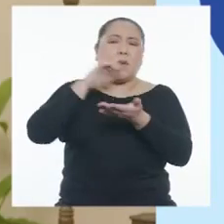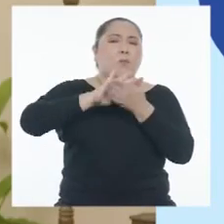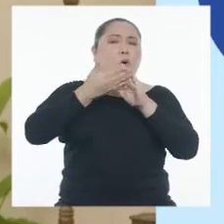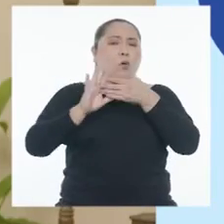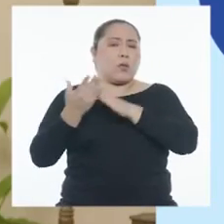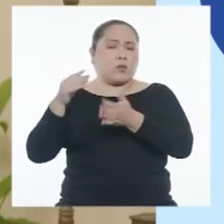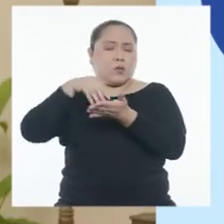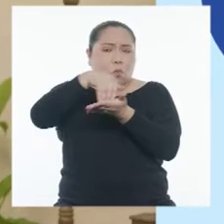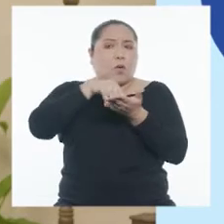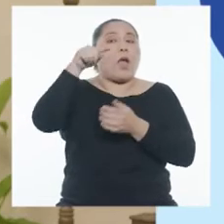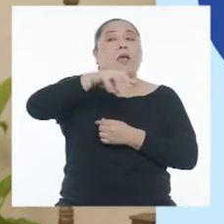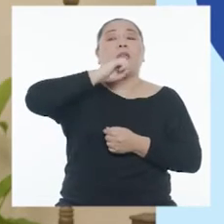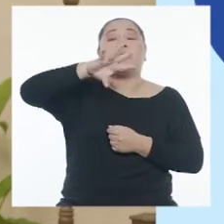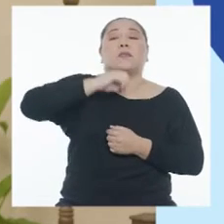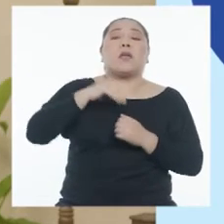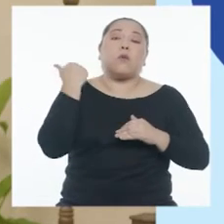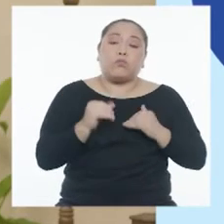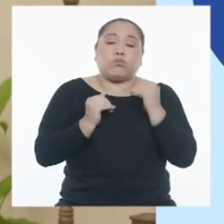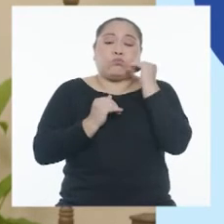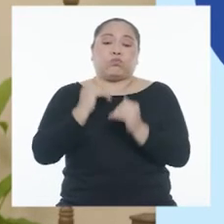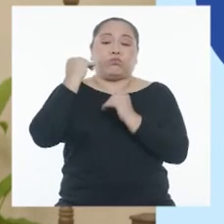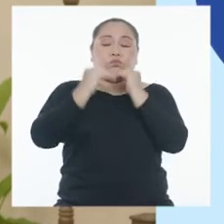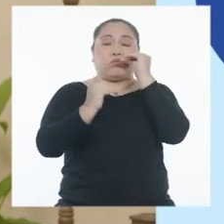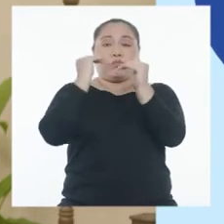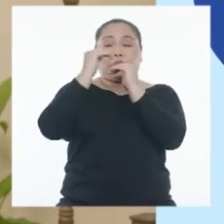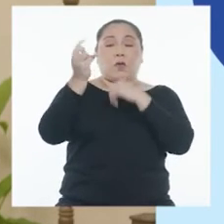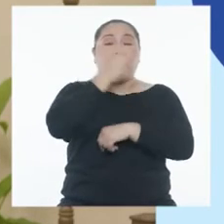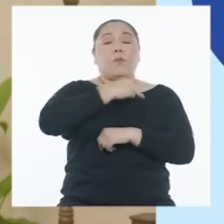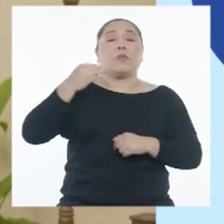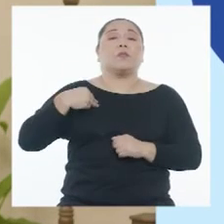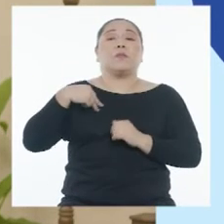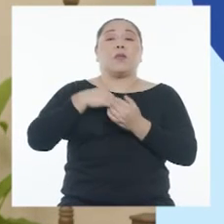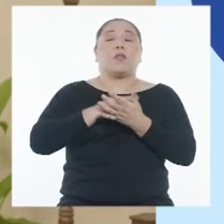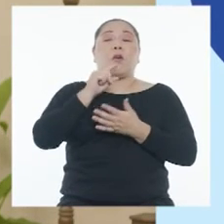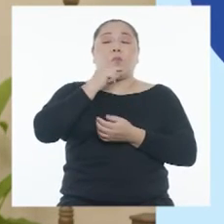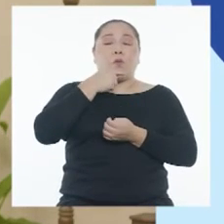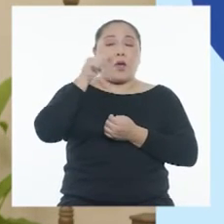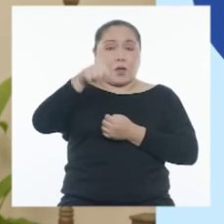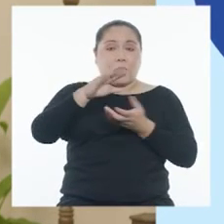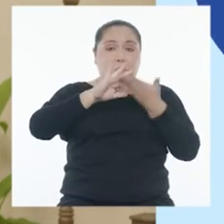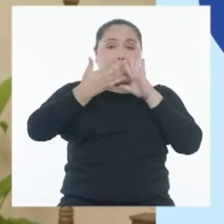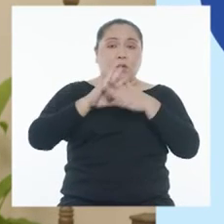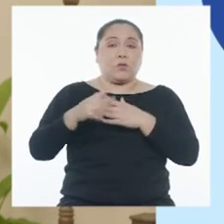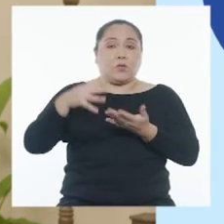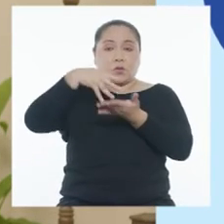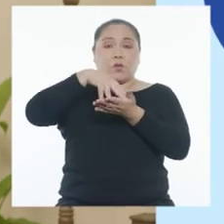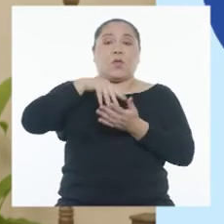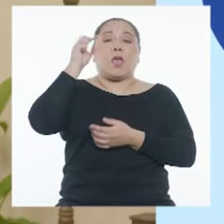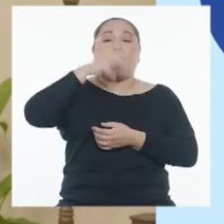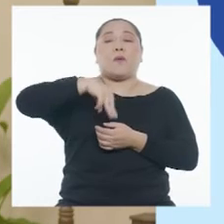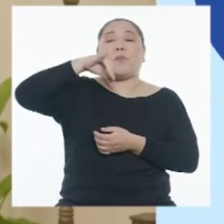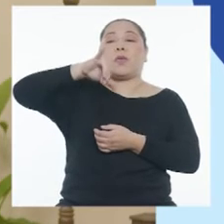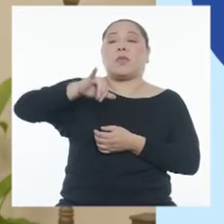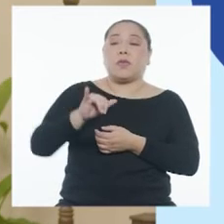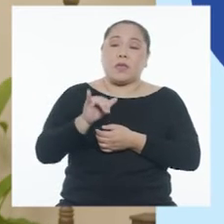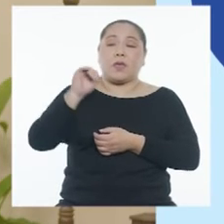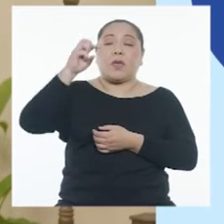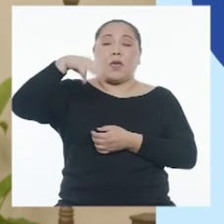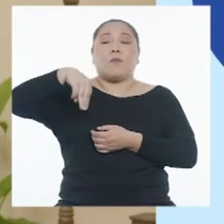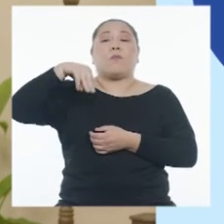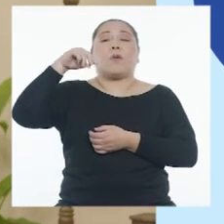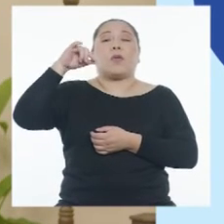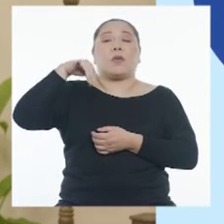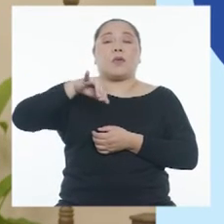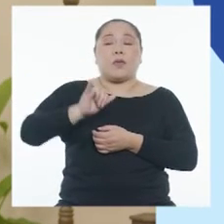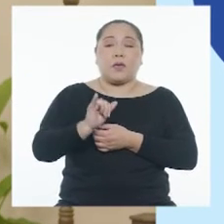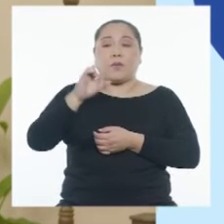Hay que resaltar que existen avances por parte del Ministerio de la Mujer y Poblaciones Vulnerables, MIMP. Sin